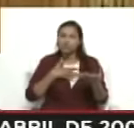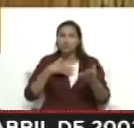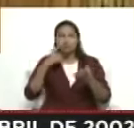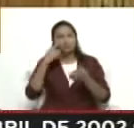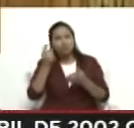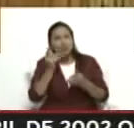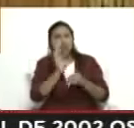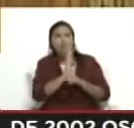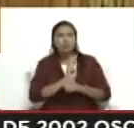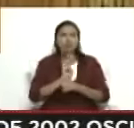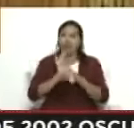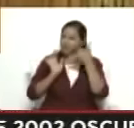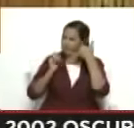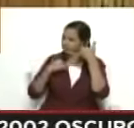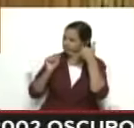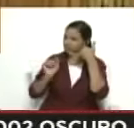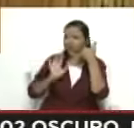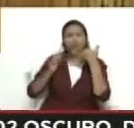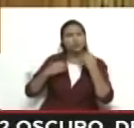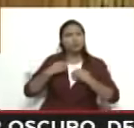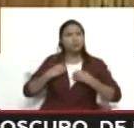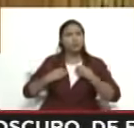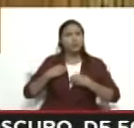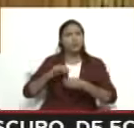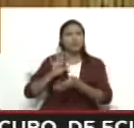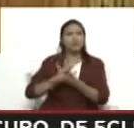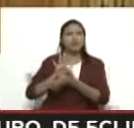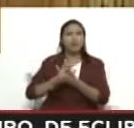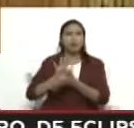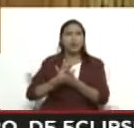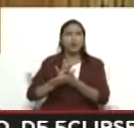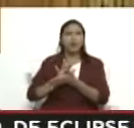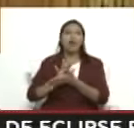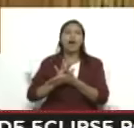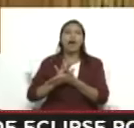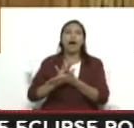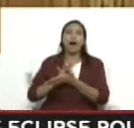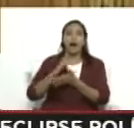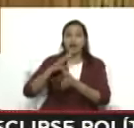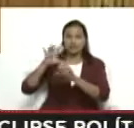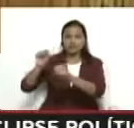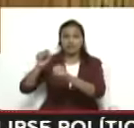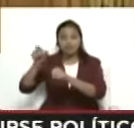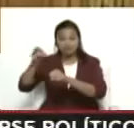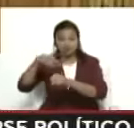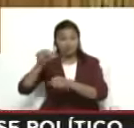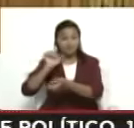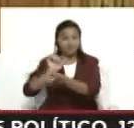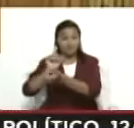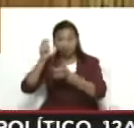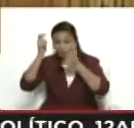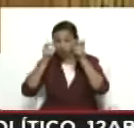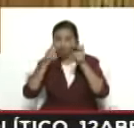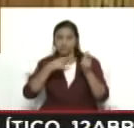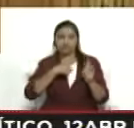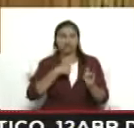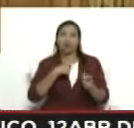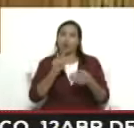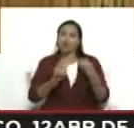dije. Además, mientras ellos lo tienen allá, el vicepresidente está afuera y la cosa sigue. Me digo yo.